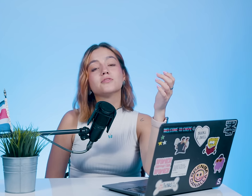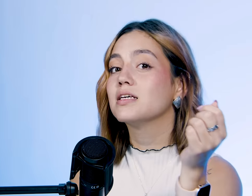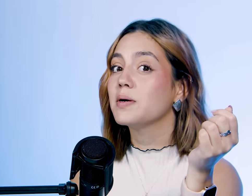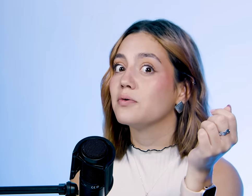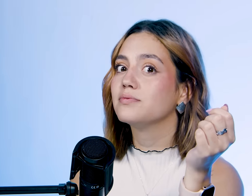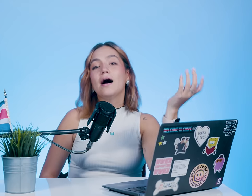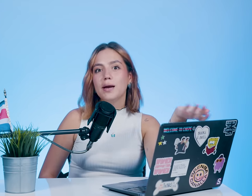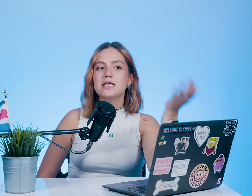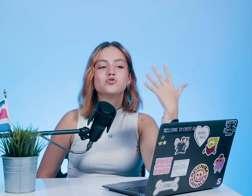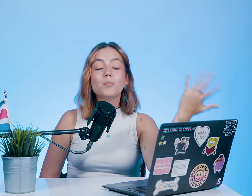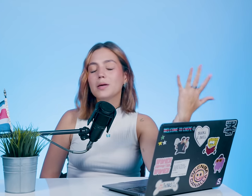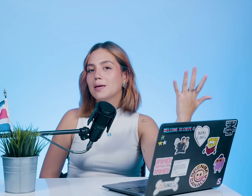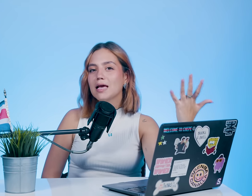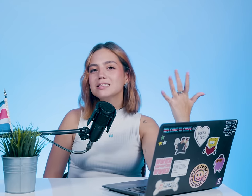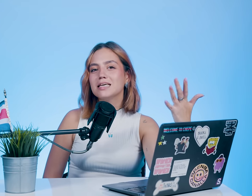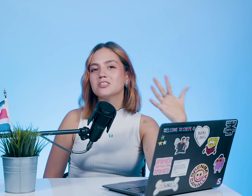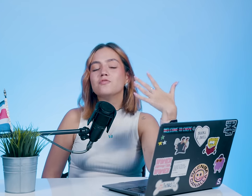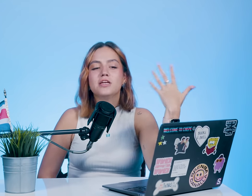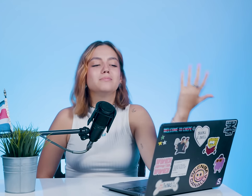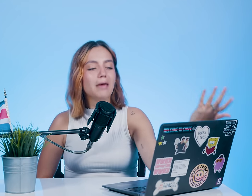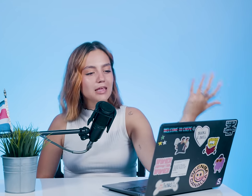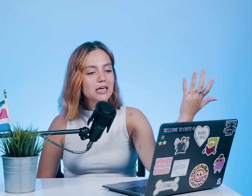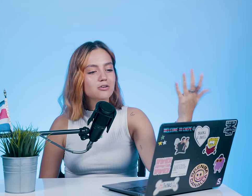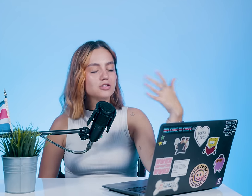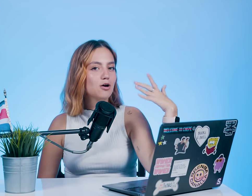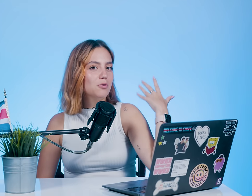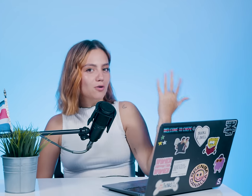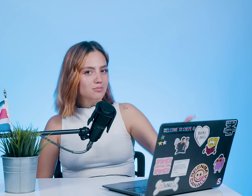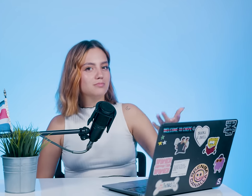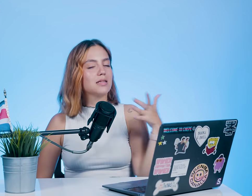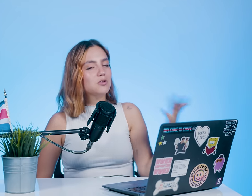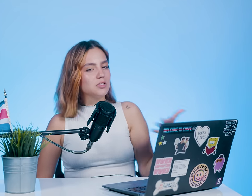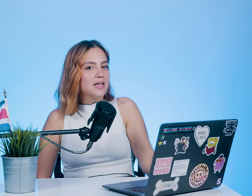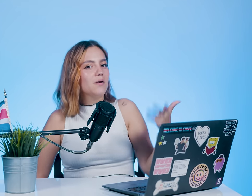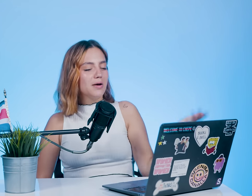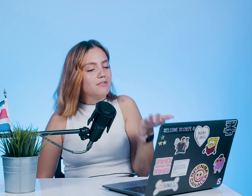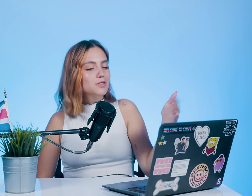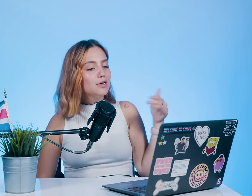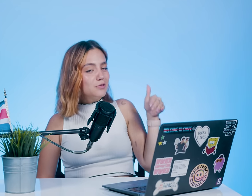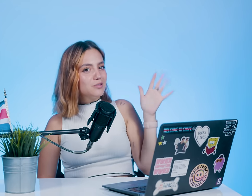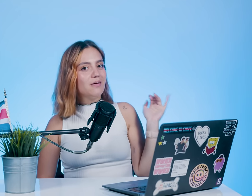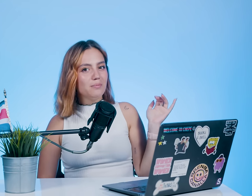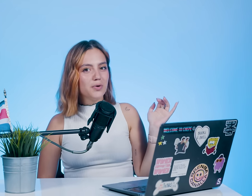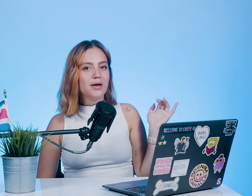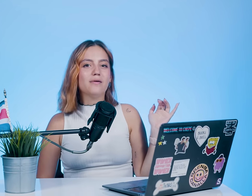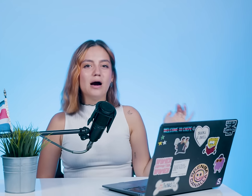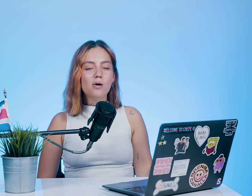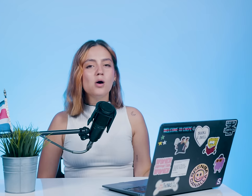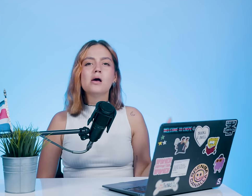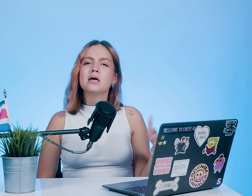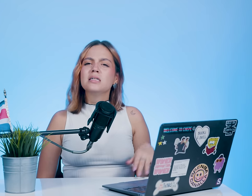médicos espero a ver y superb si es con fines médicos y como verdad ustedes saben para revisar que todo esté bien por